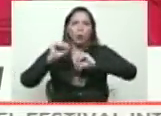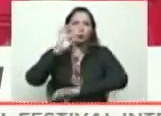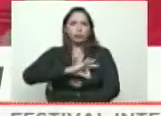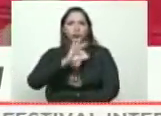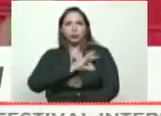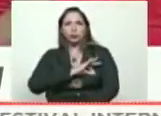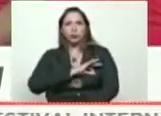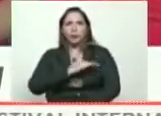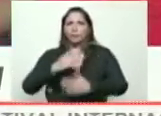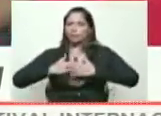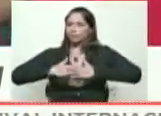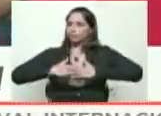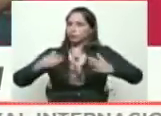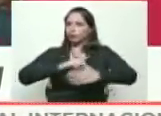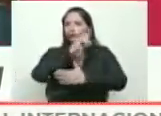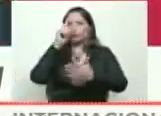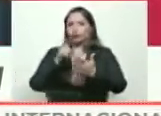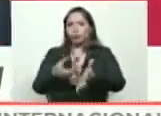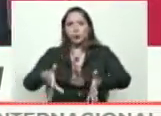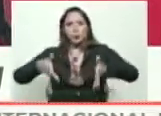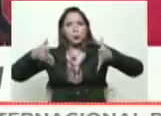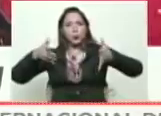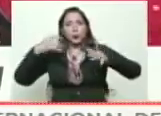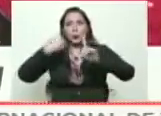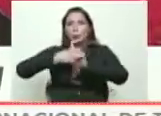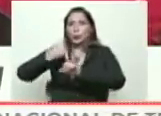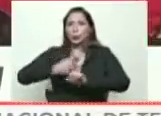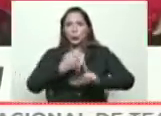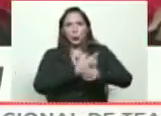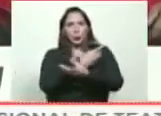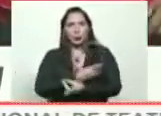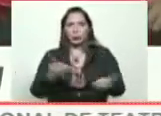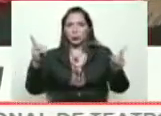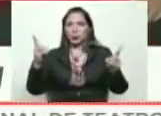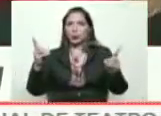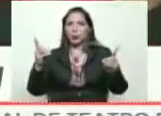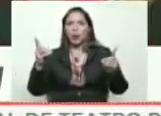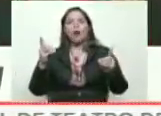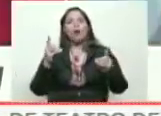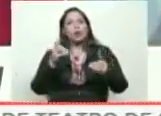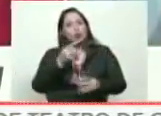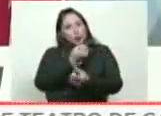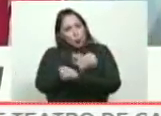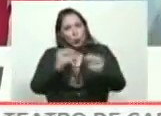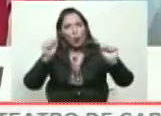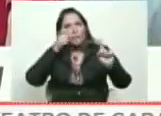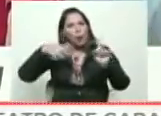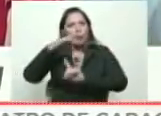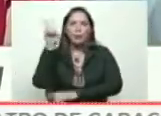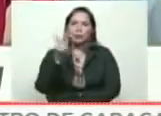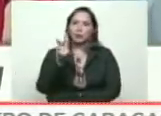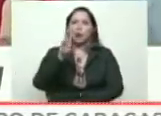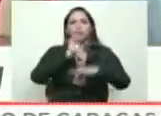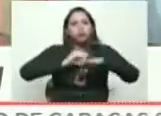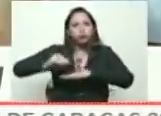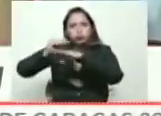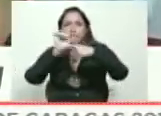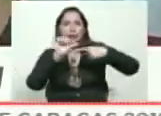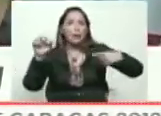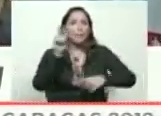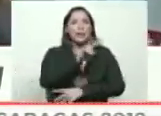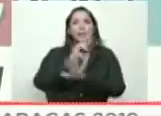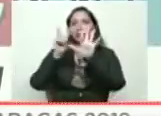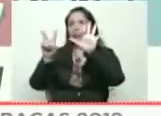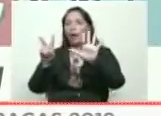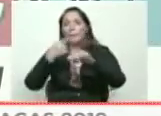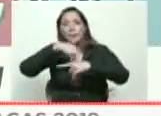disposición absoluta de ganar esta batalla por la dignidad y por la soberanía del pueblo de Venezuela. Así que convocamos este sábado 27